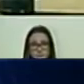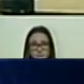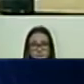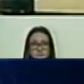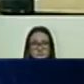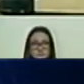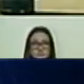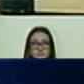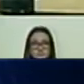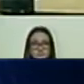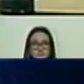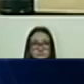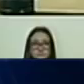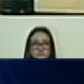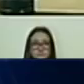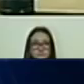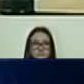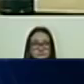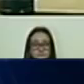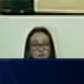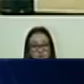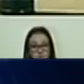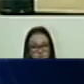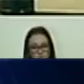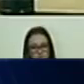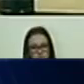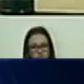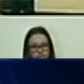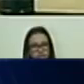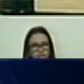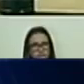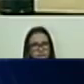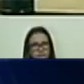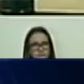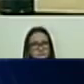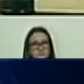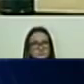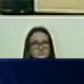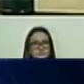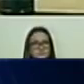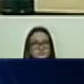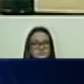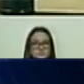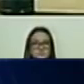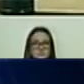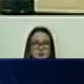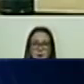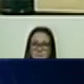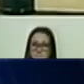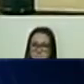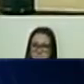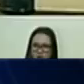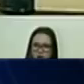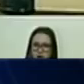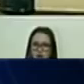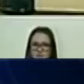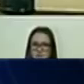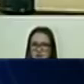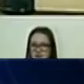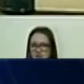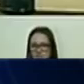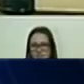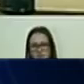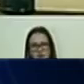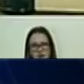En el proceso de investigación y proceso judicial cursa la investigación sobre el plan Exprofeso para hacerle daño a nuestro